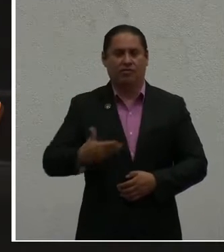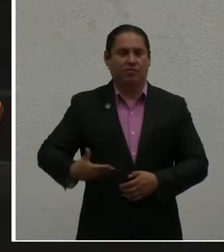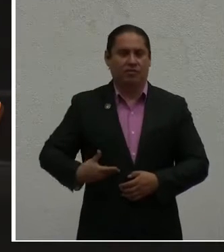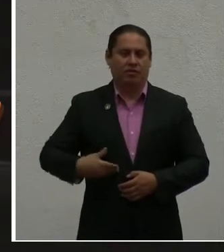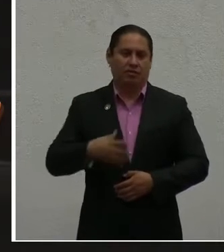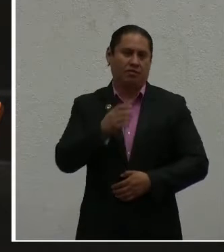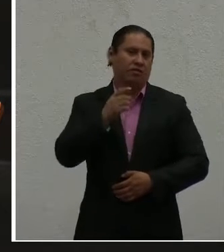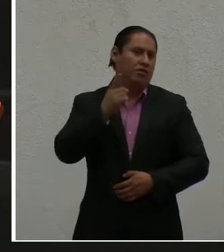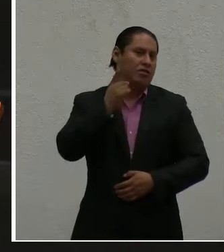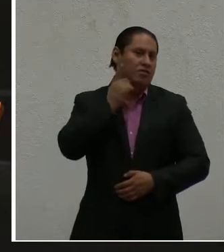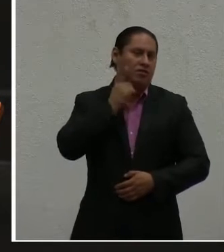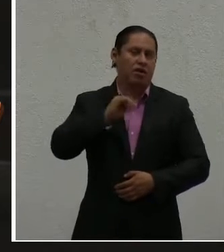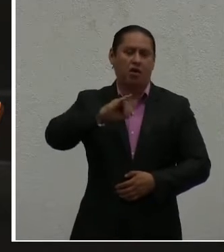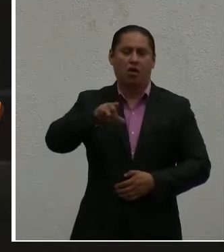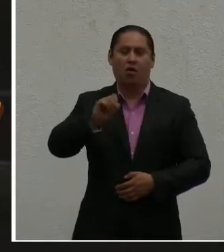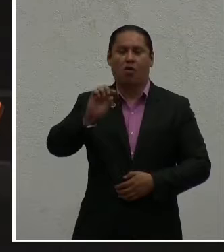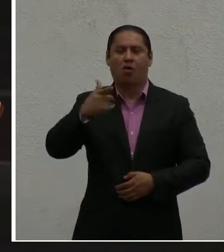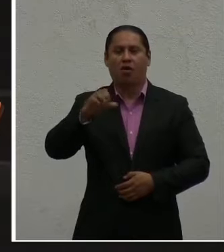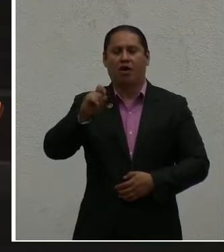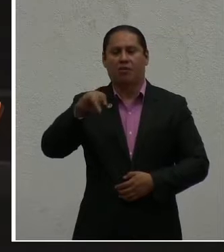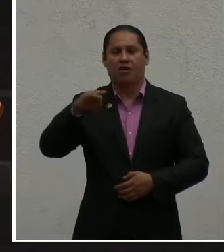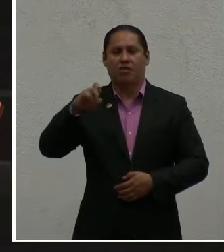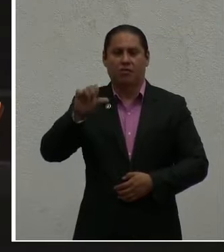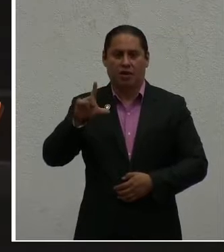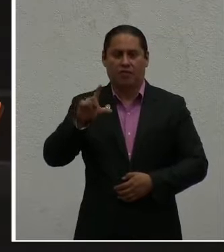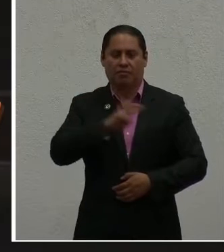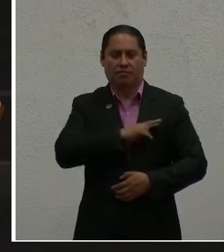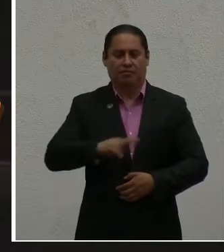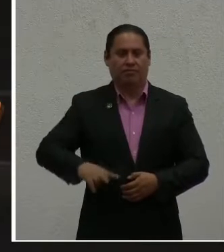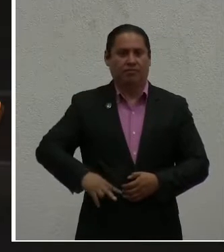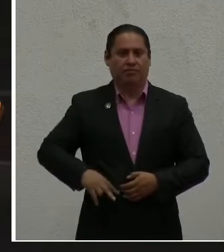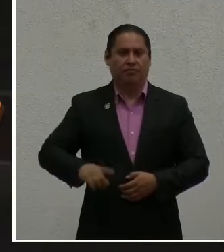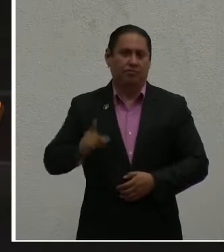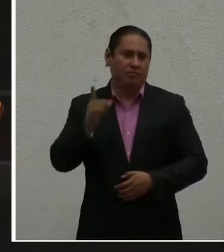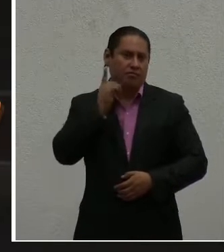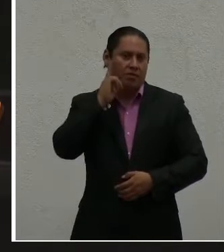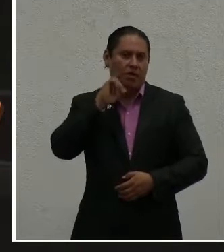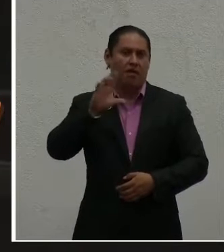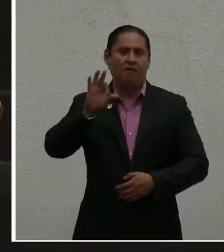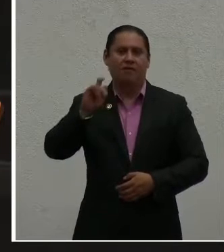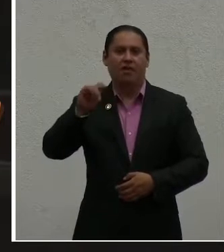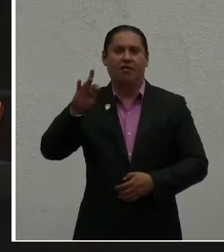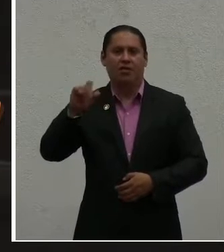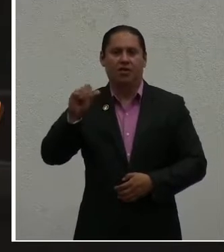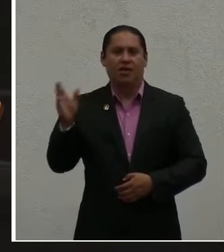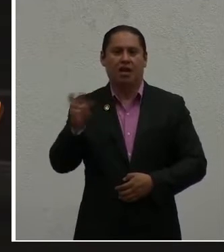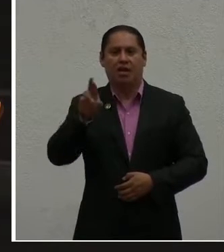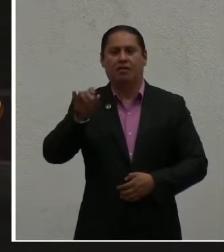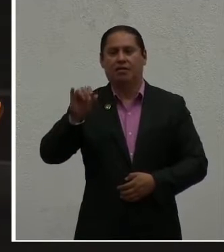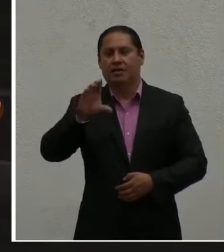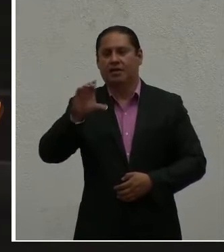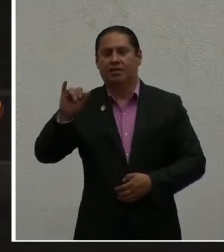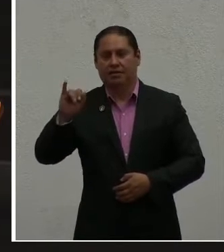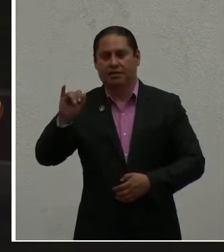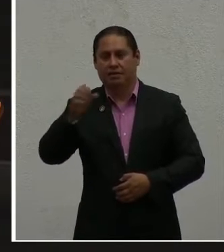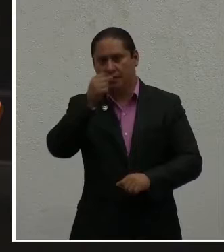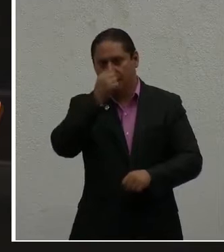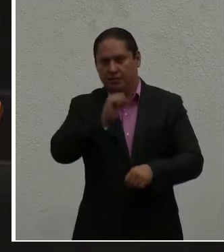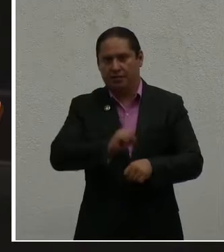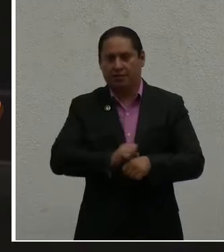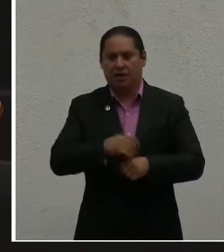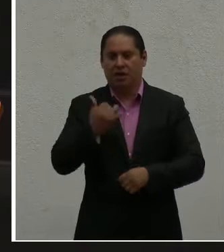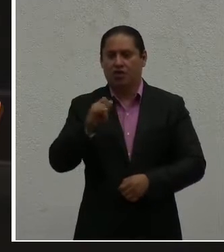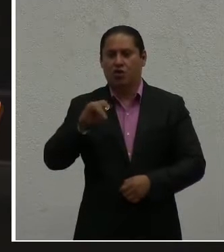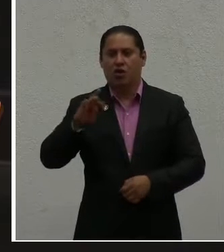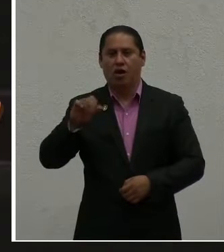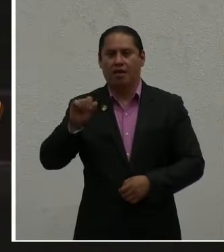diputado Jorge Manuel Pulido López, vicepresidente, diputada Fabiola Richi Distel, secretaria, diputada Yolanda